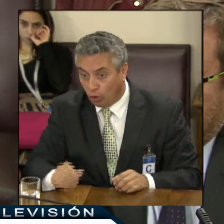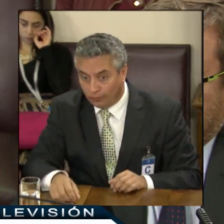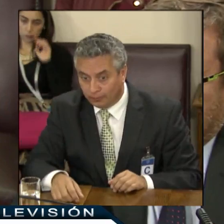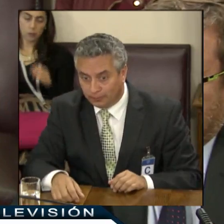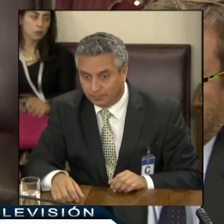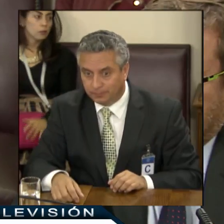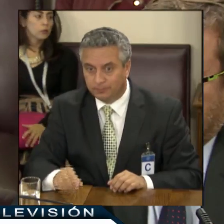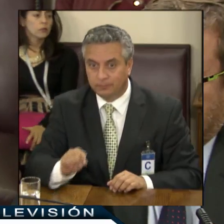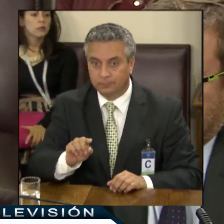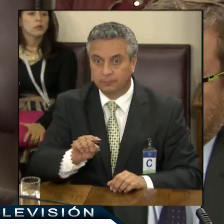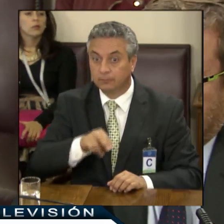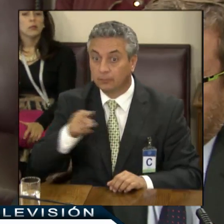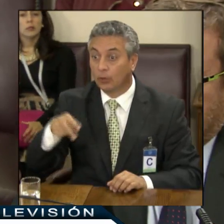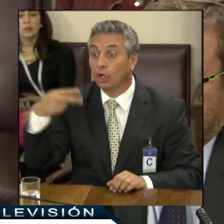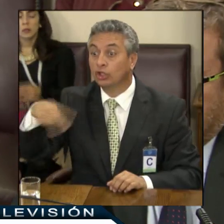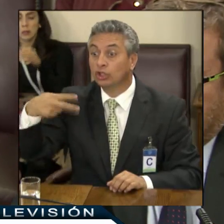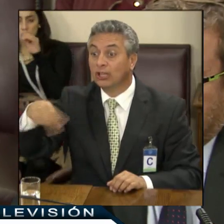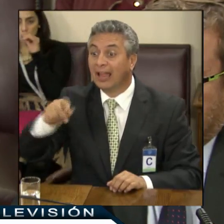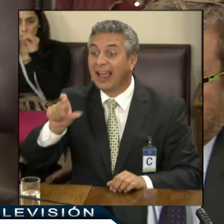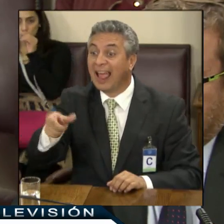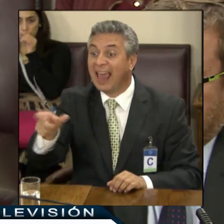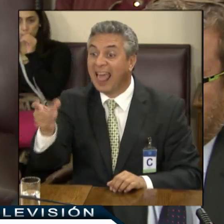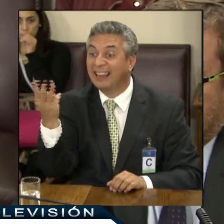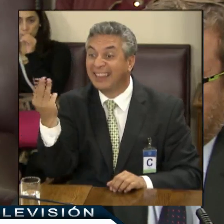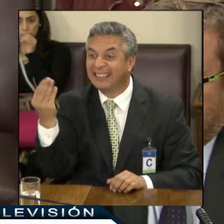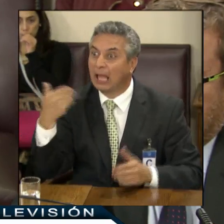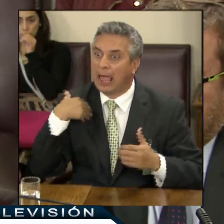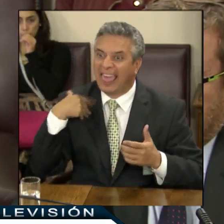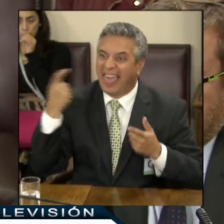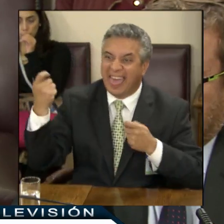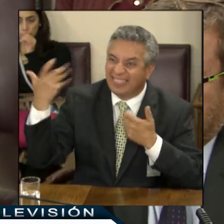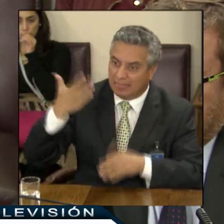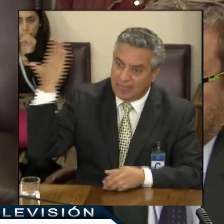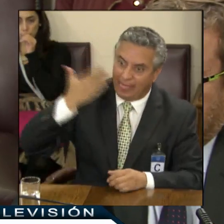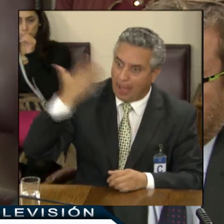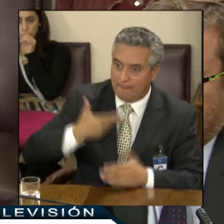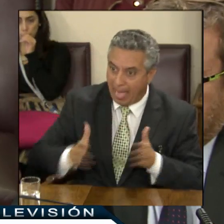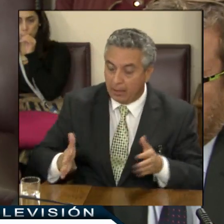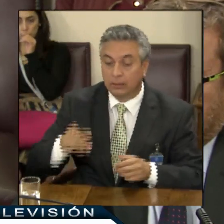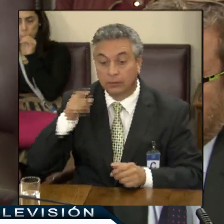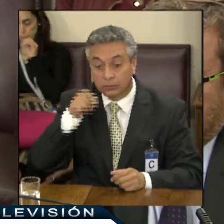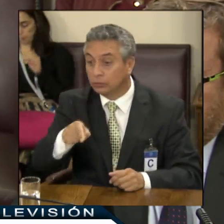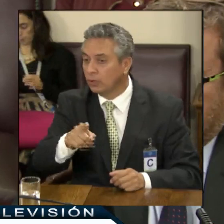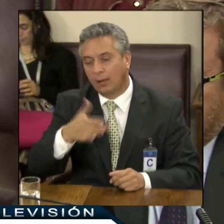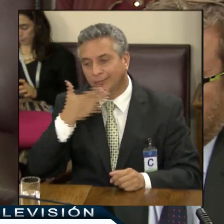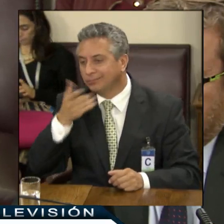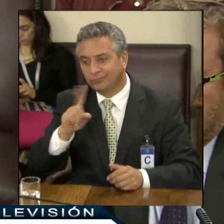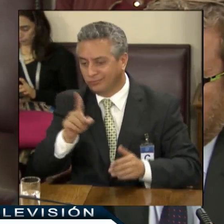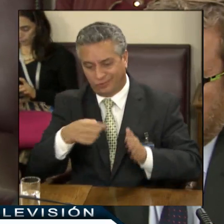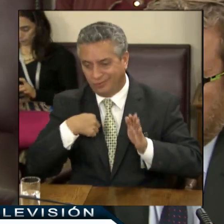oculto que nos dice Canal 13 que nos trata mal nos dice esta parte denunciada estima que no se infringido el artículo 25 la ley